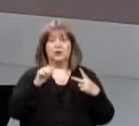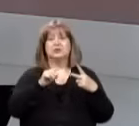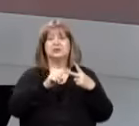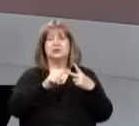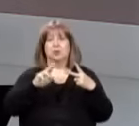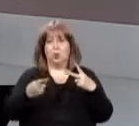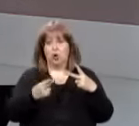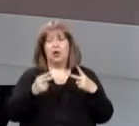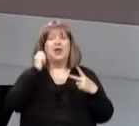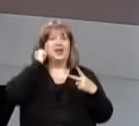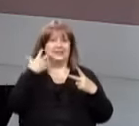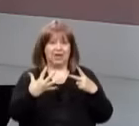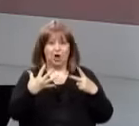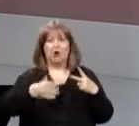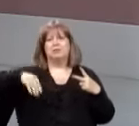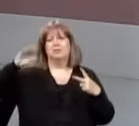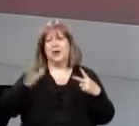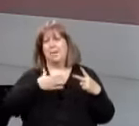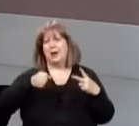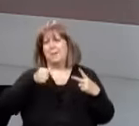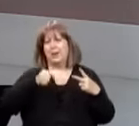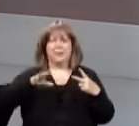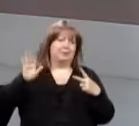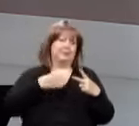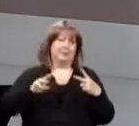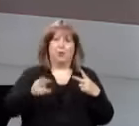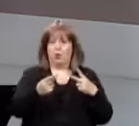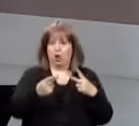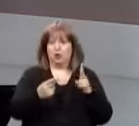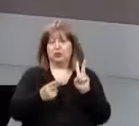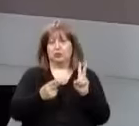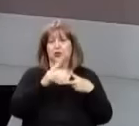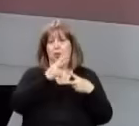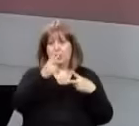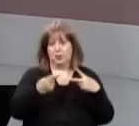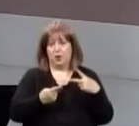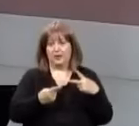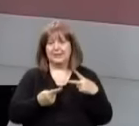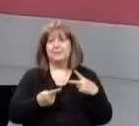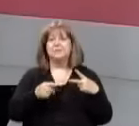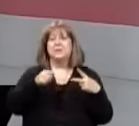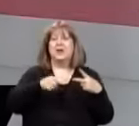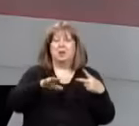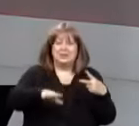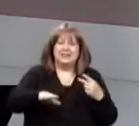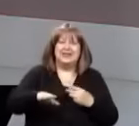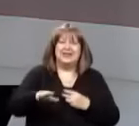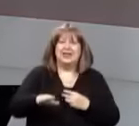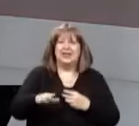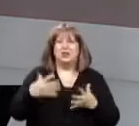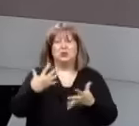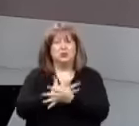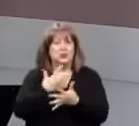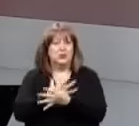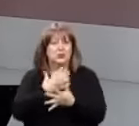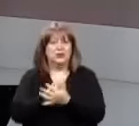peor manera, como ninguno podría imaginarse que un pequeño de 5 años tuviera que pasar, ¿no? Que transitar, exacto, su vida desde ese lugar y terminar de esa manera. Claro. Sí,